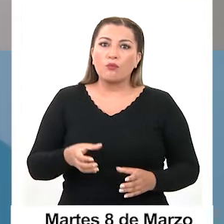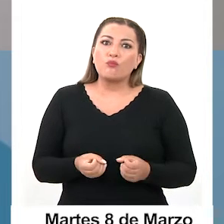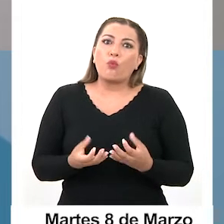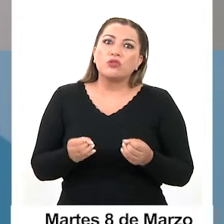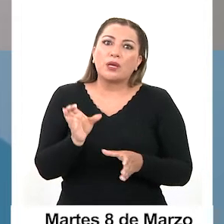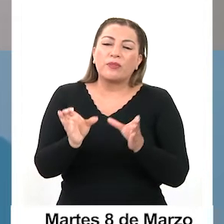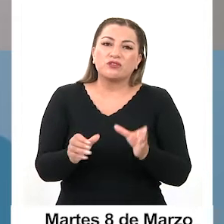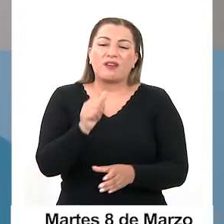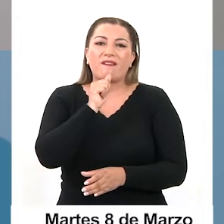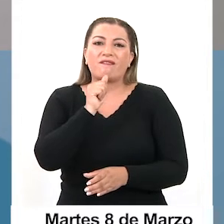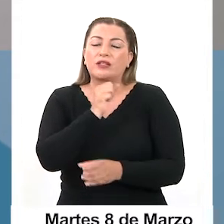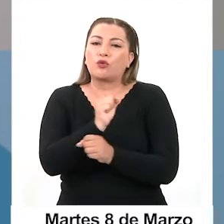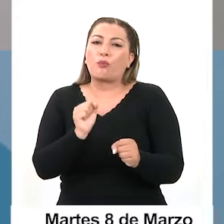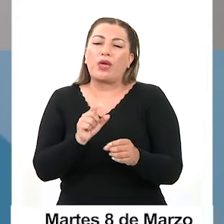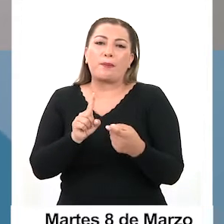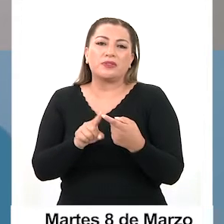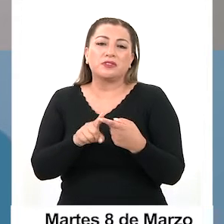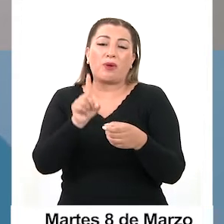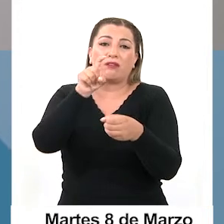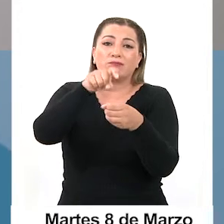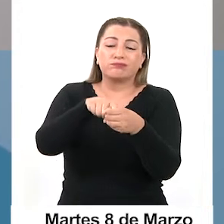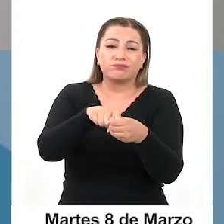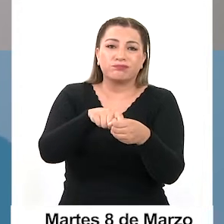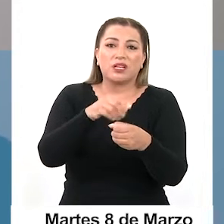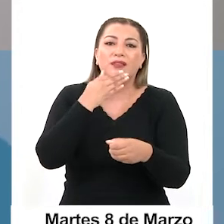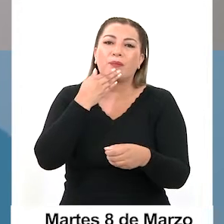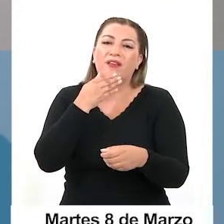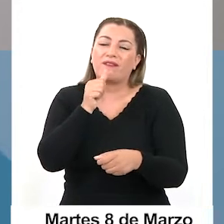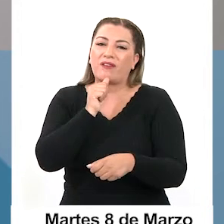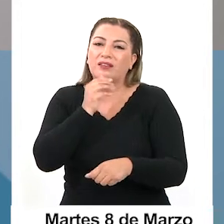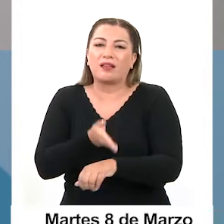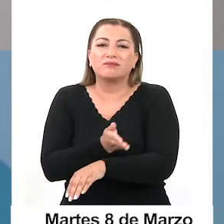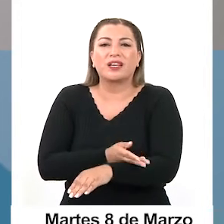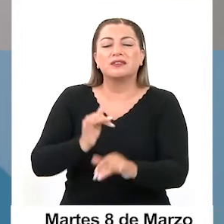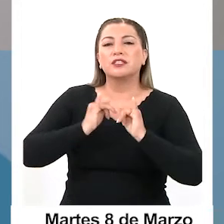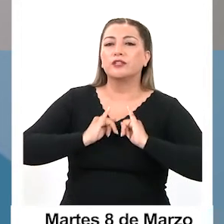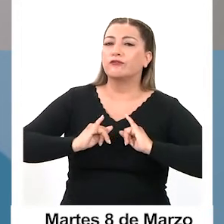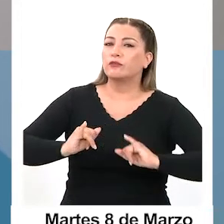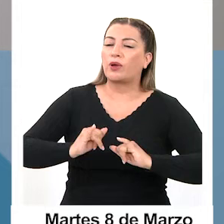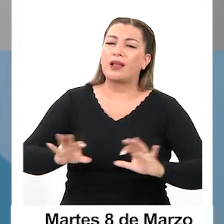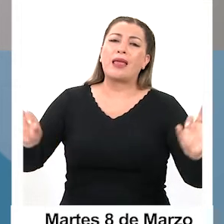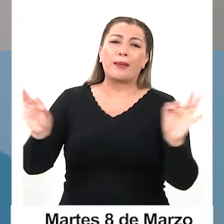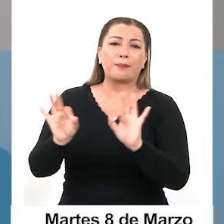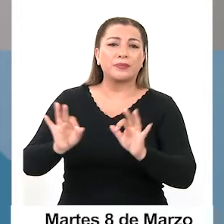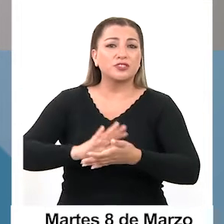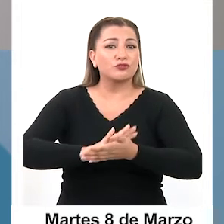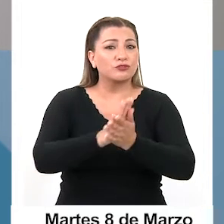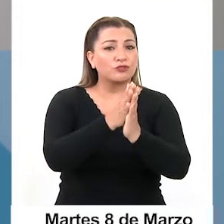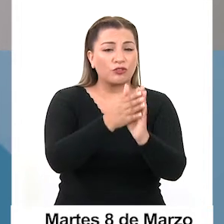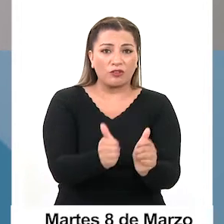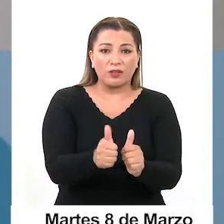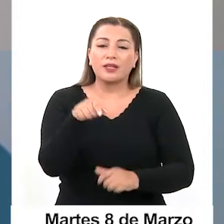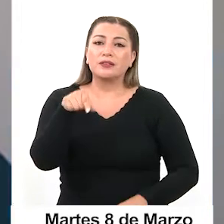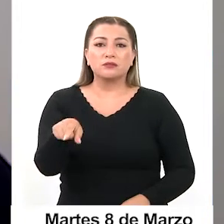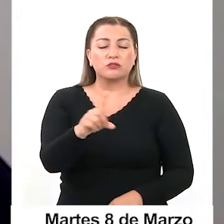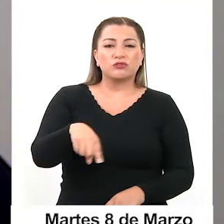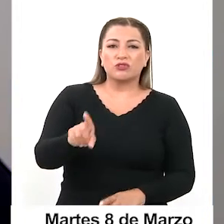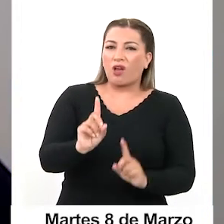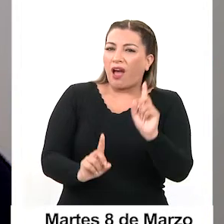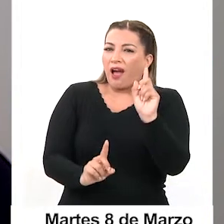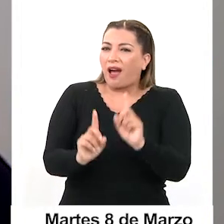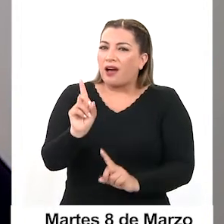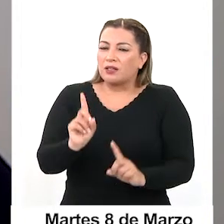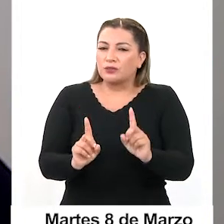gente que no alcanzó a participar también, que nunca se logró informar del proceso, nunca se le explicó bien. Y entonces vemos ahí